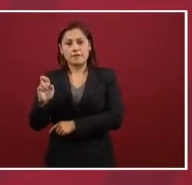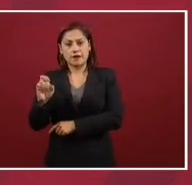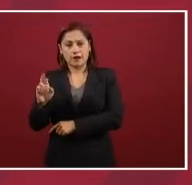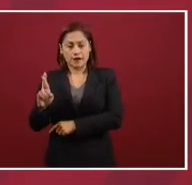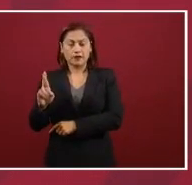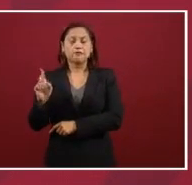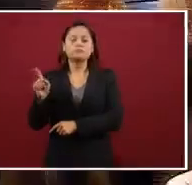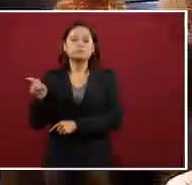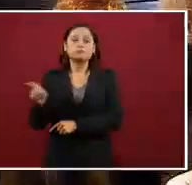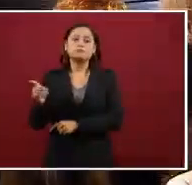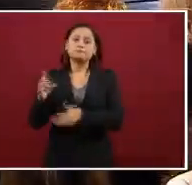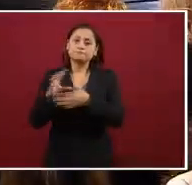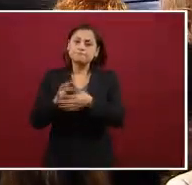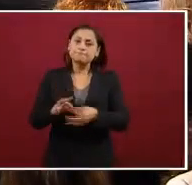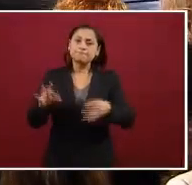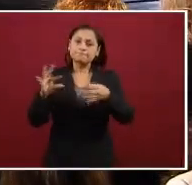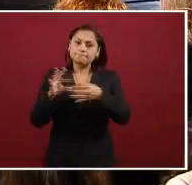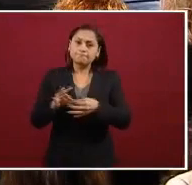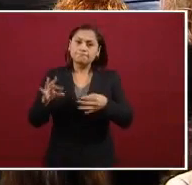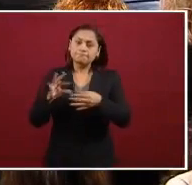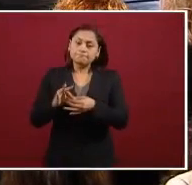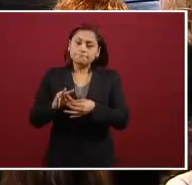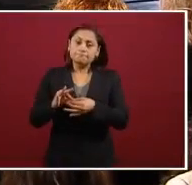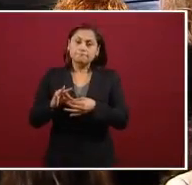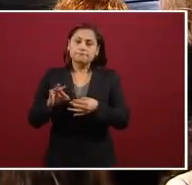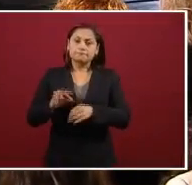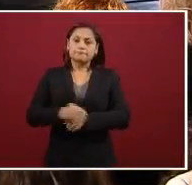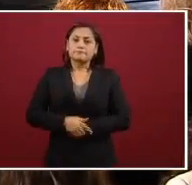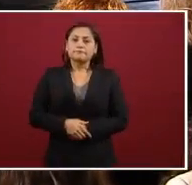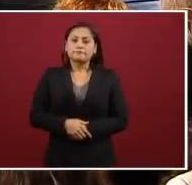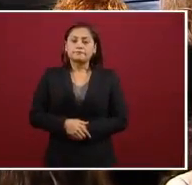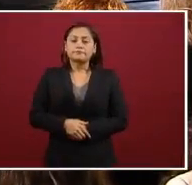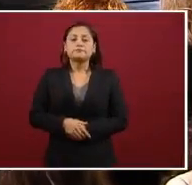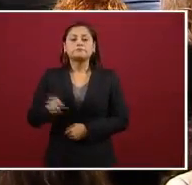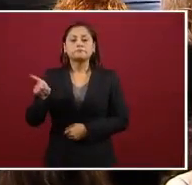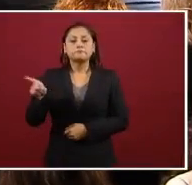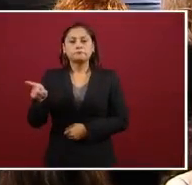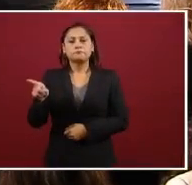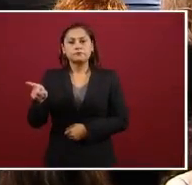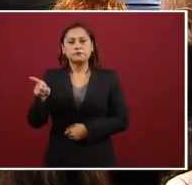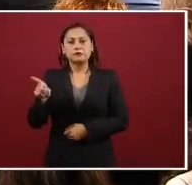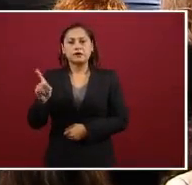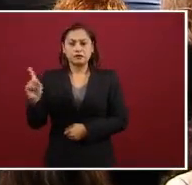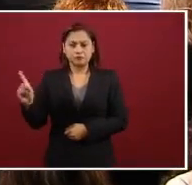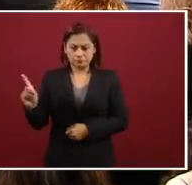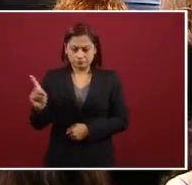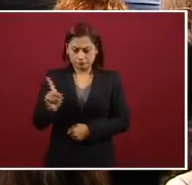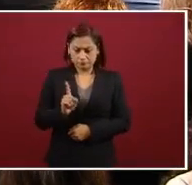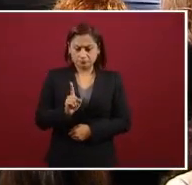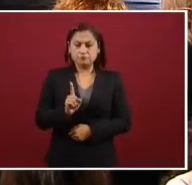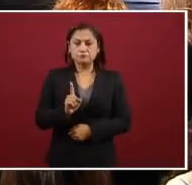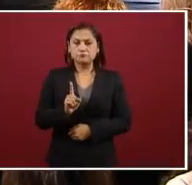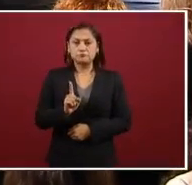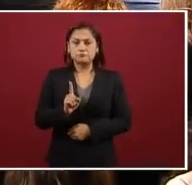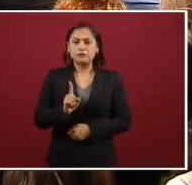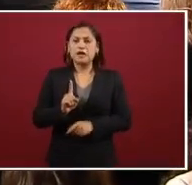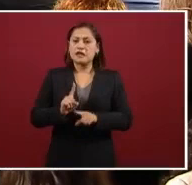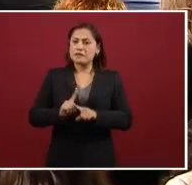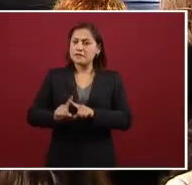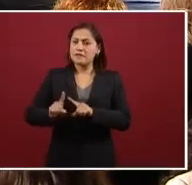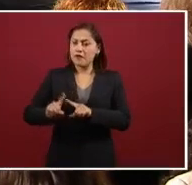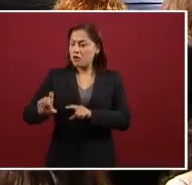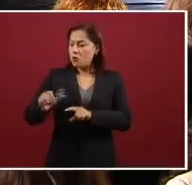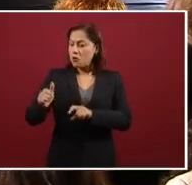es conveniente que informen todos los responsables. Eso